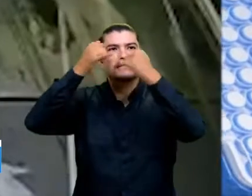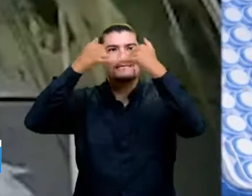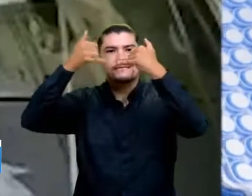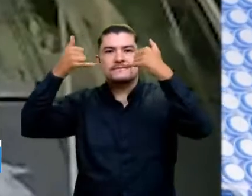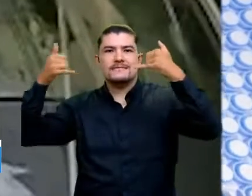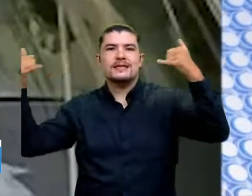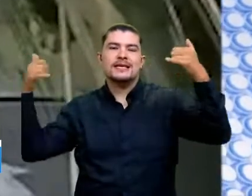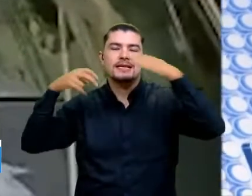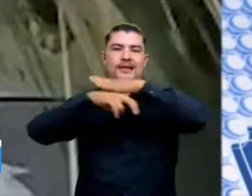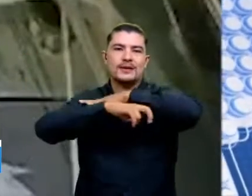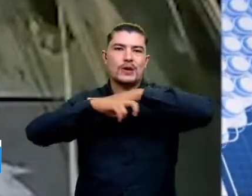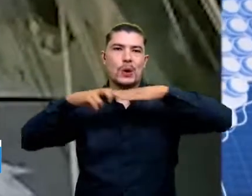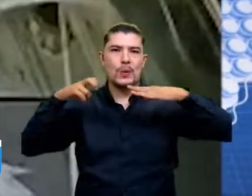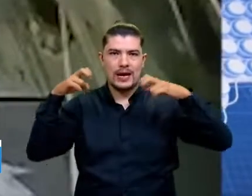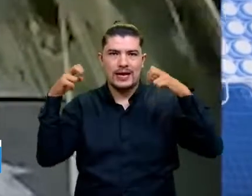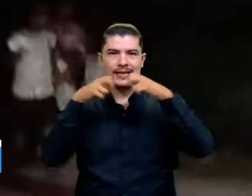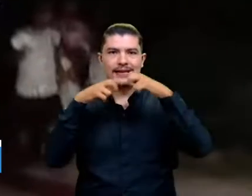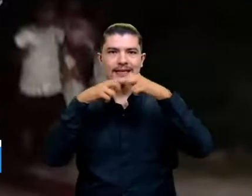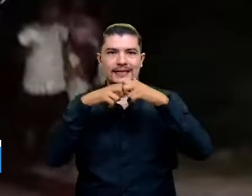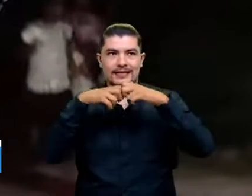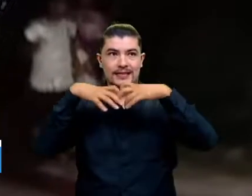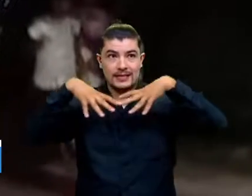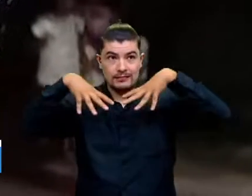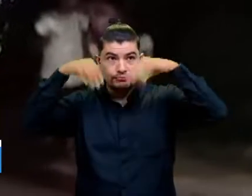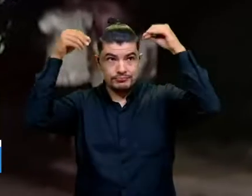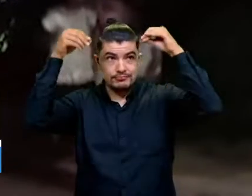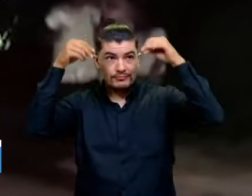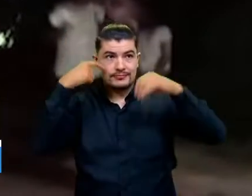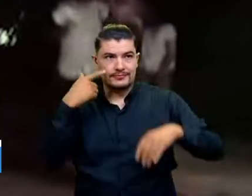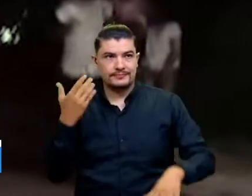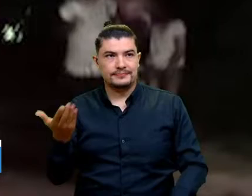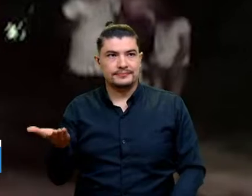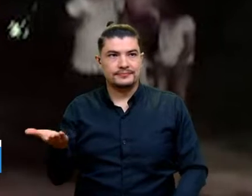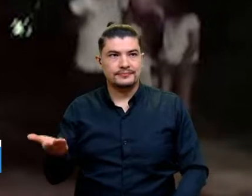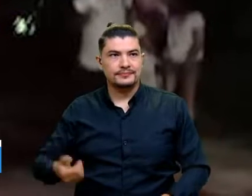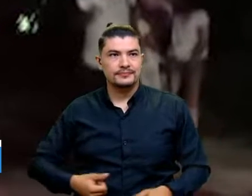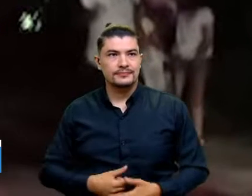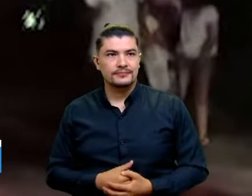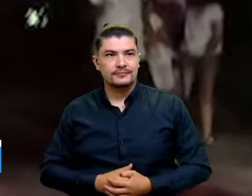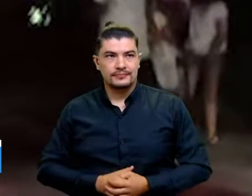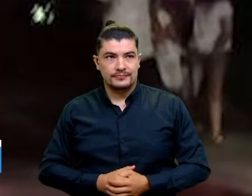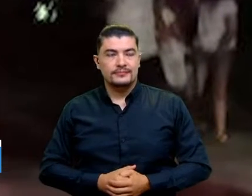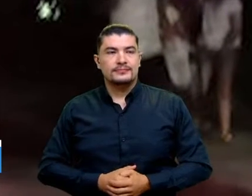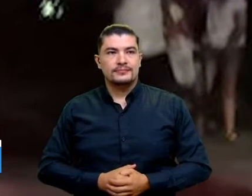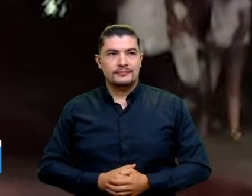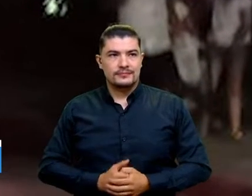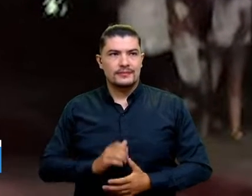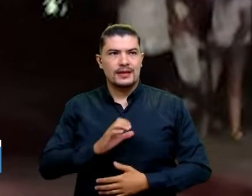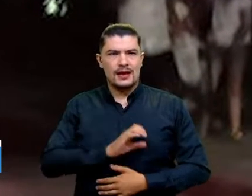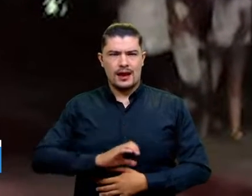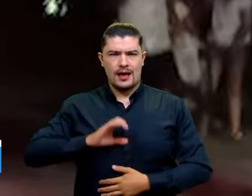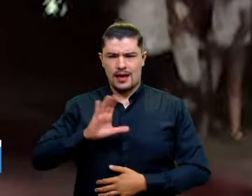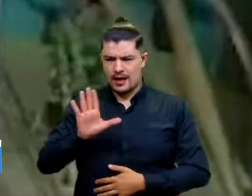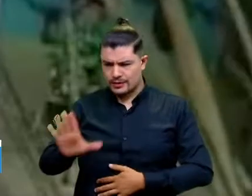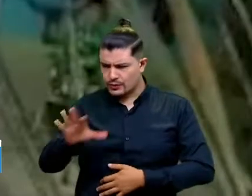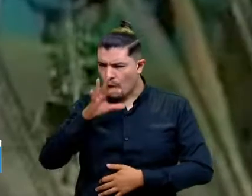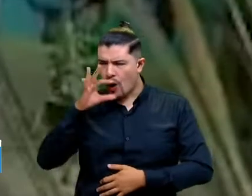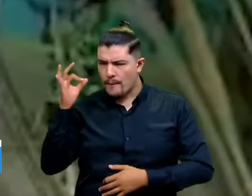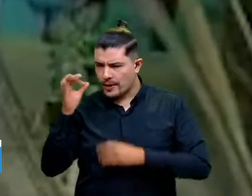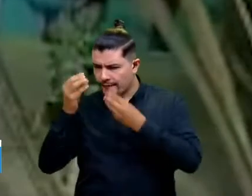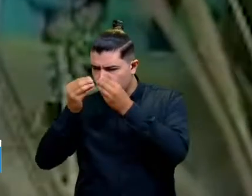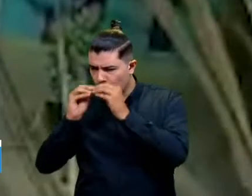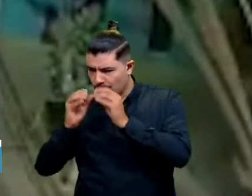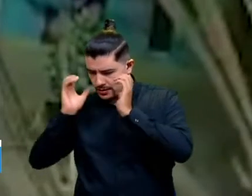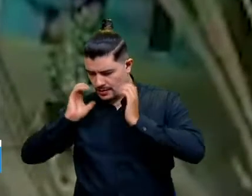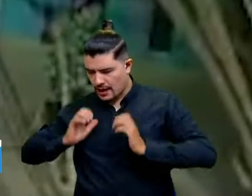parte del alumbrado público, dejando sin luz el sector. Con las características de este sujeto, las autoridades